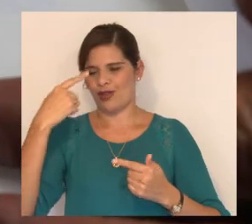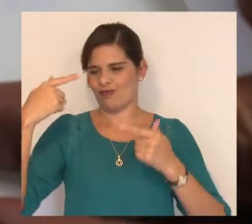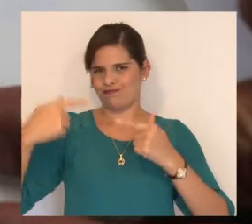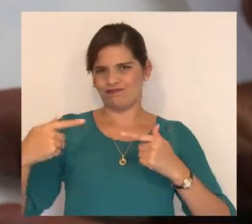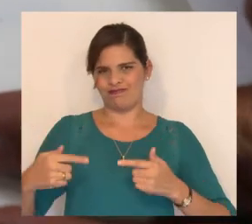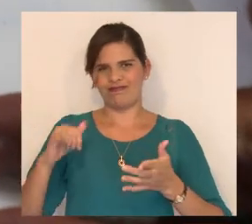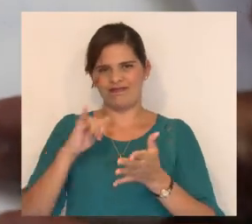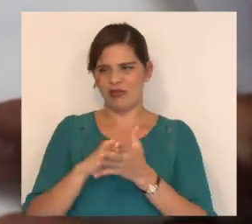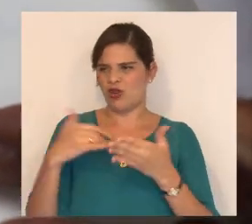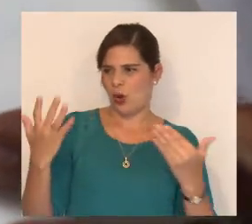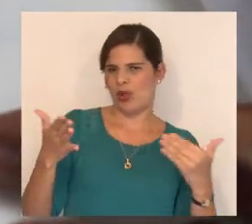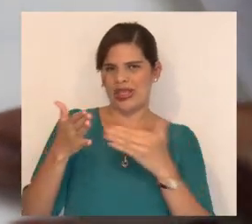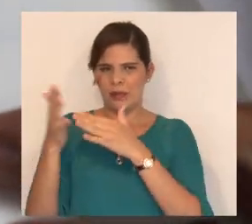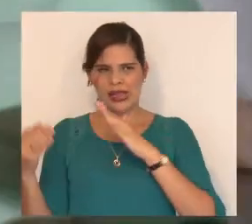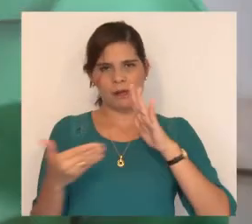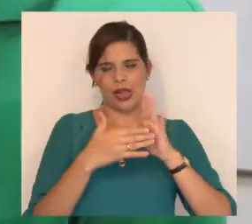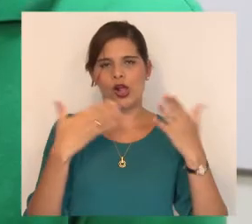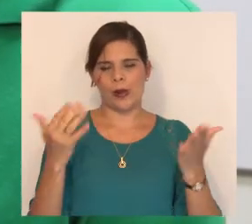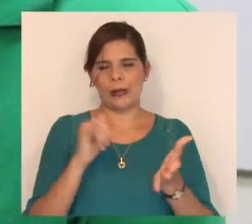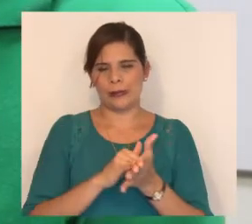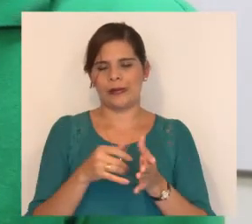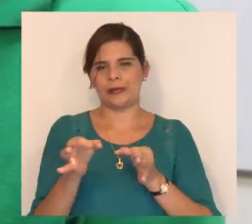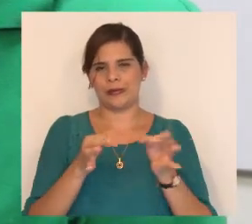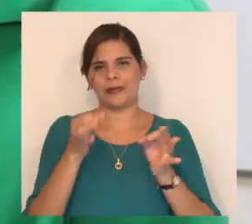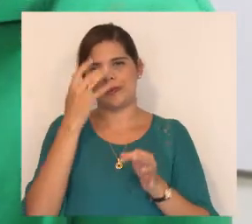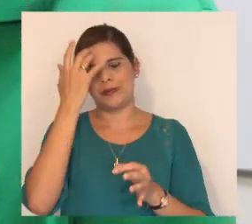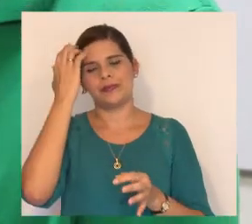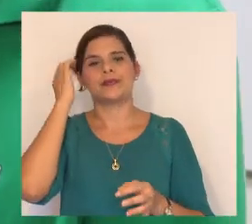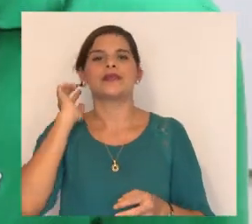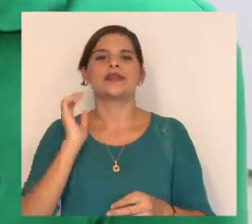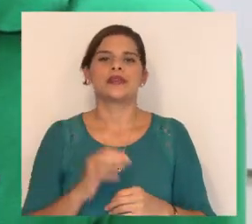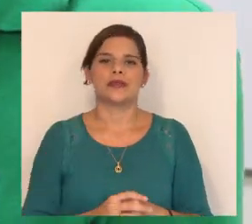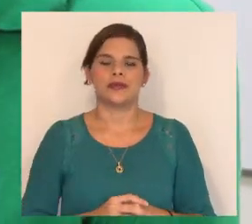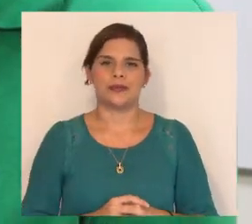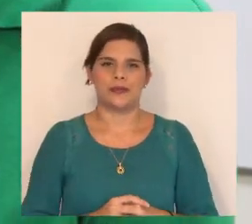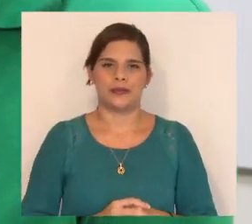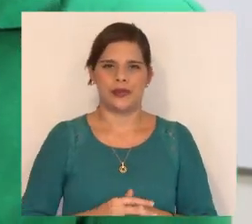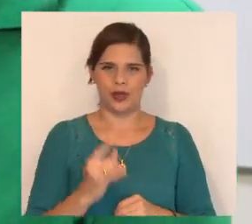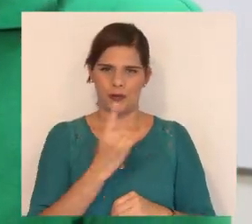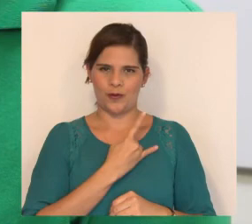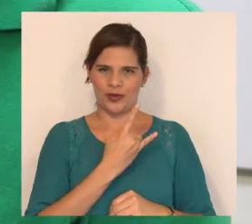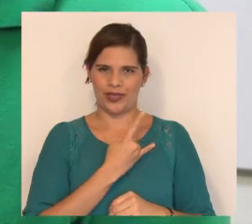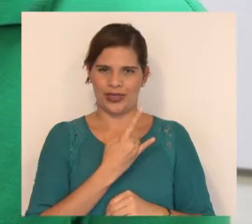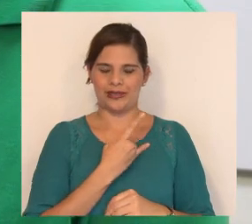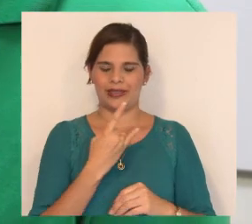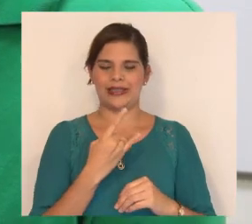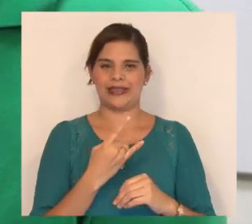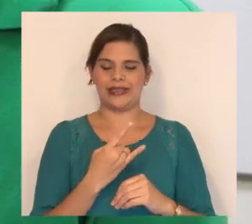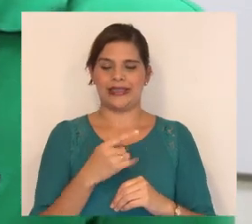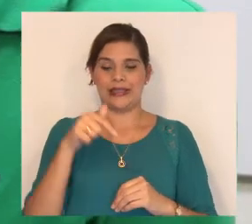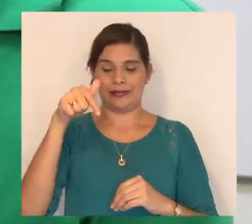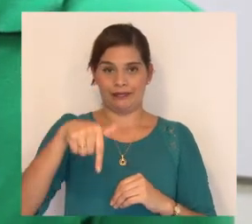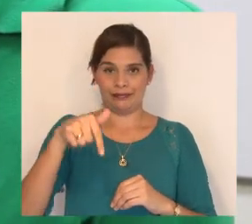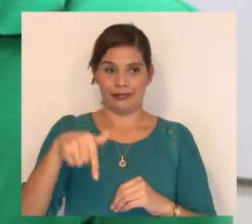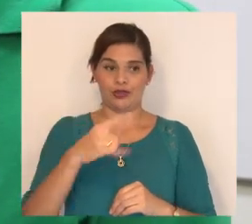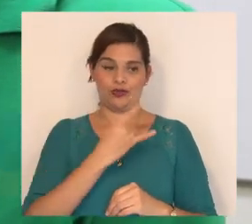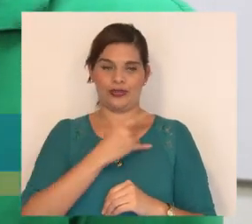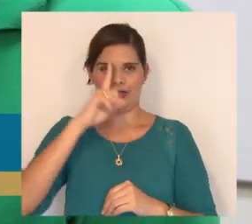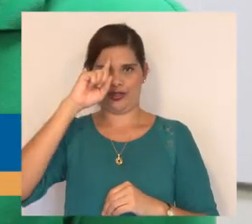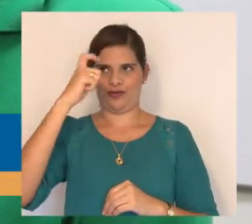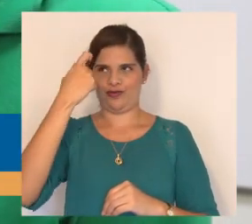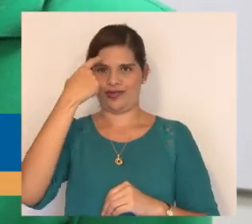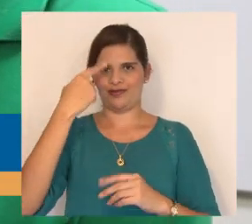docente e investigador Félix Hoyos Lemus. Las universidades máximas, si son universidades hermanas, porque son universidades del